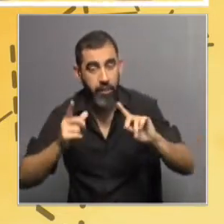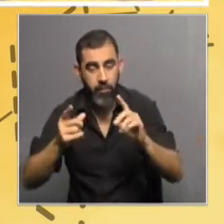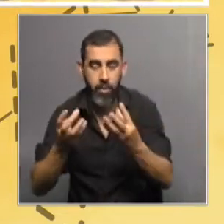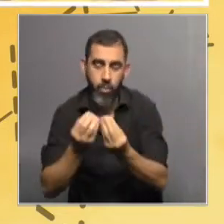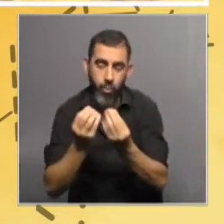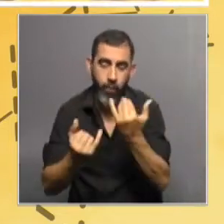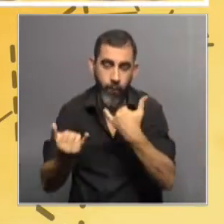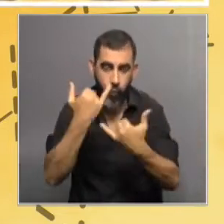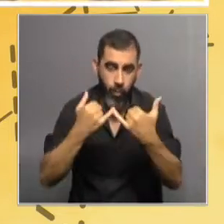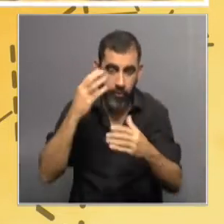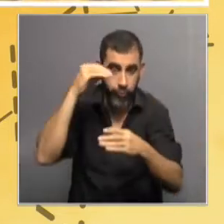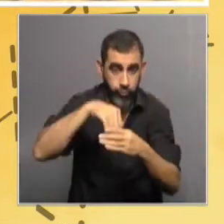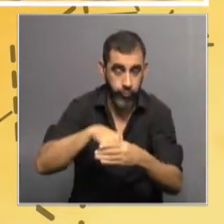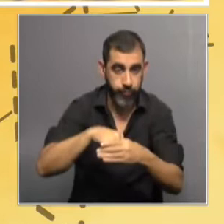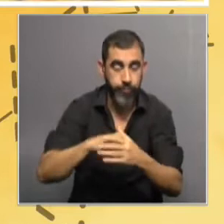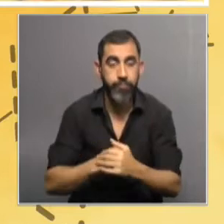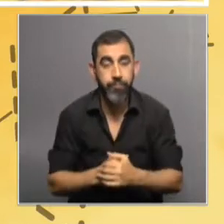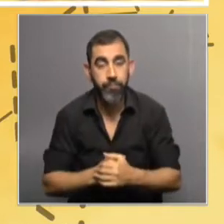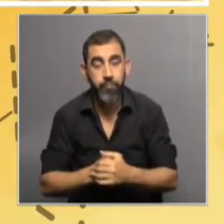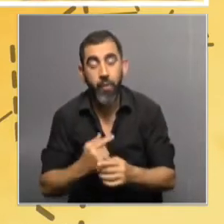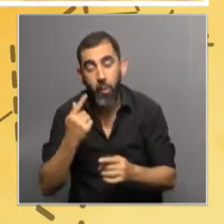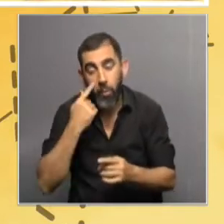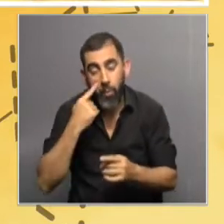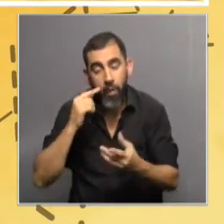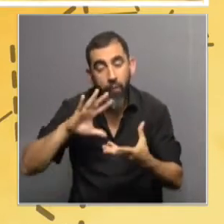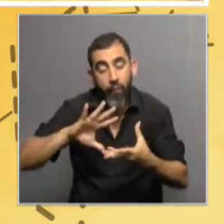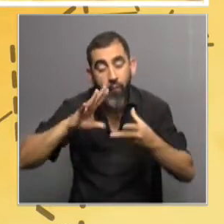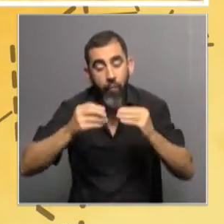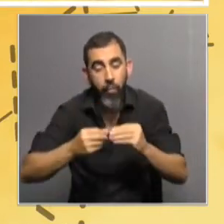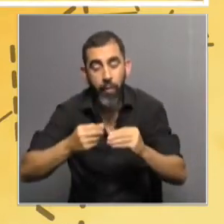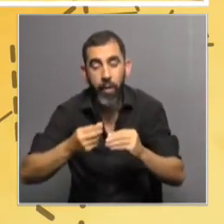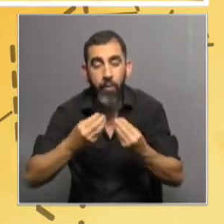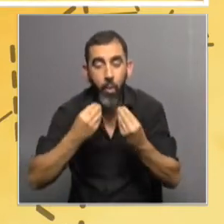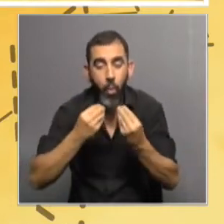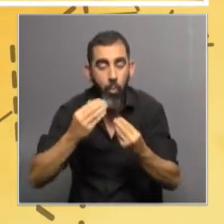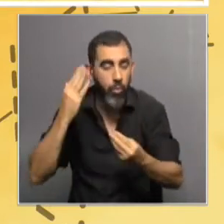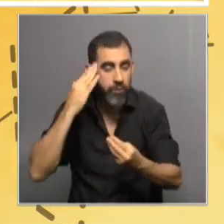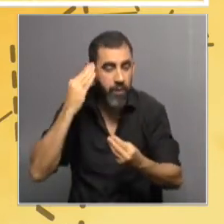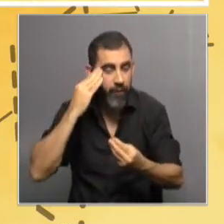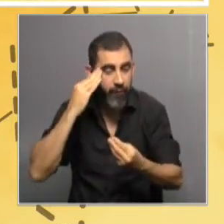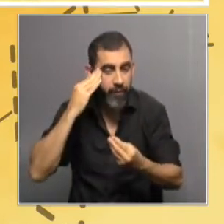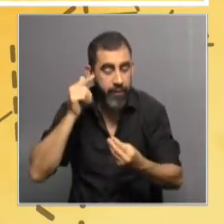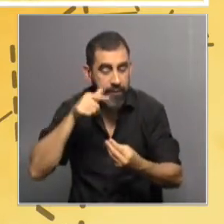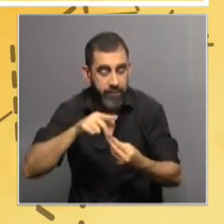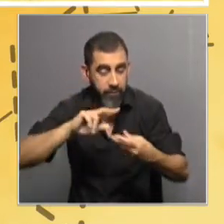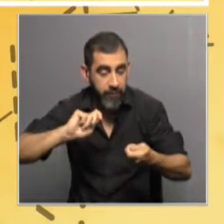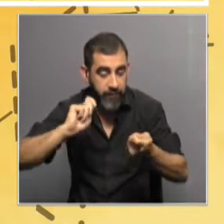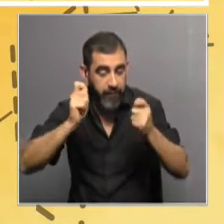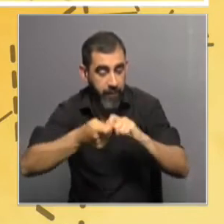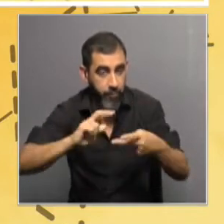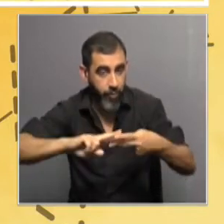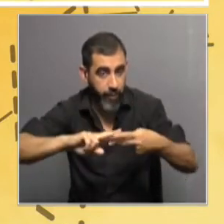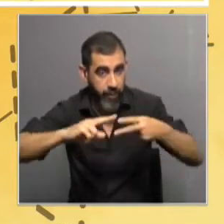información se intentan desarrollar estrategias que interpretando el sentido de esas alteraciones